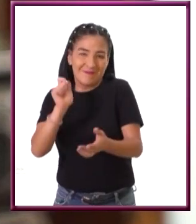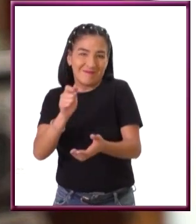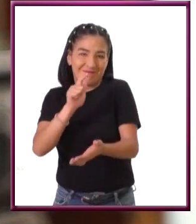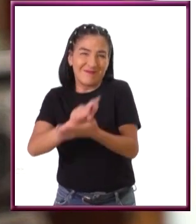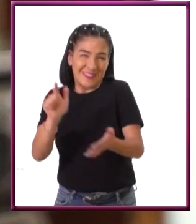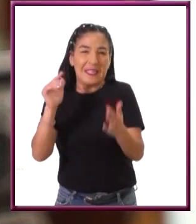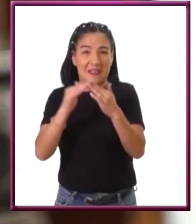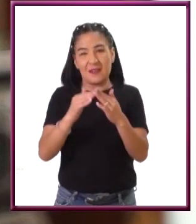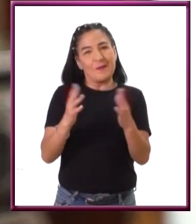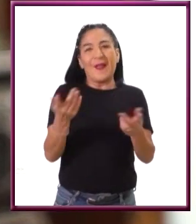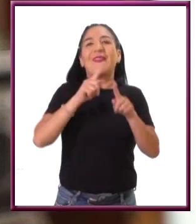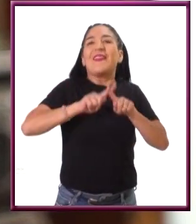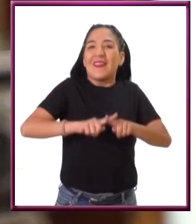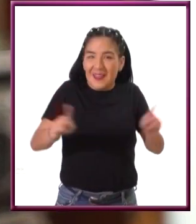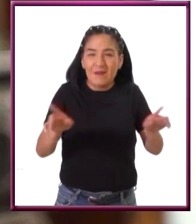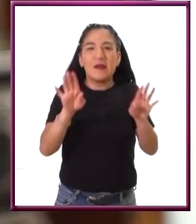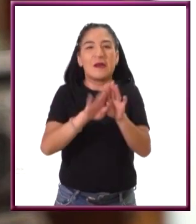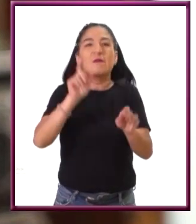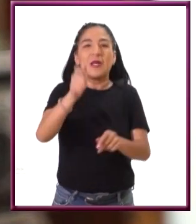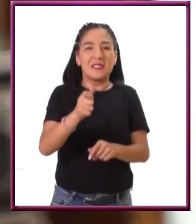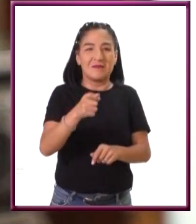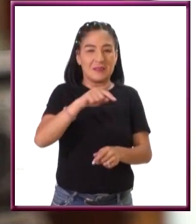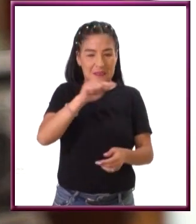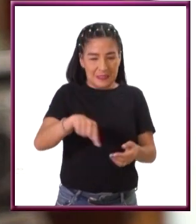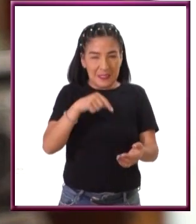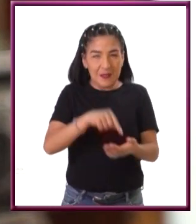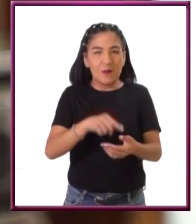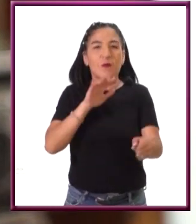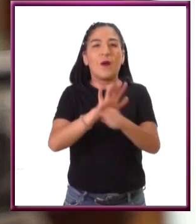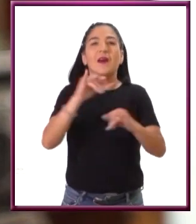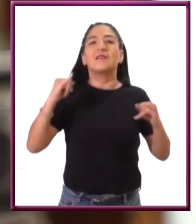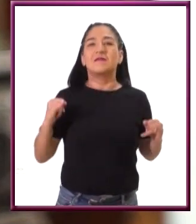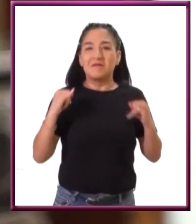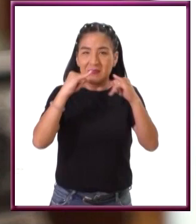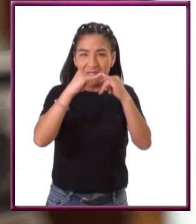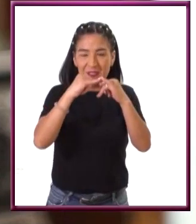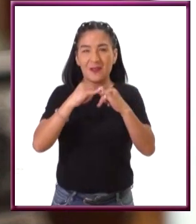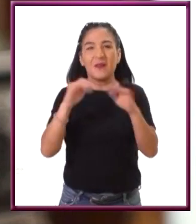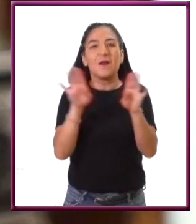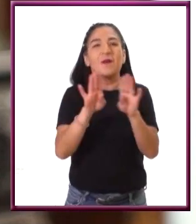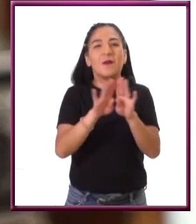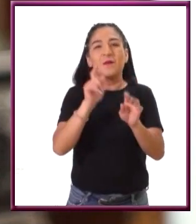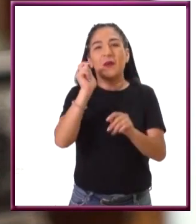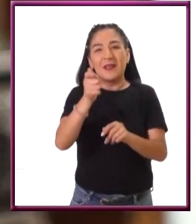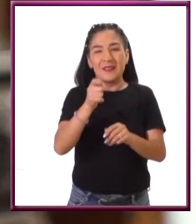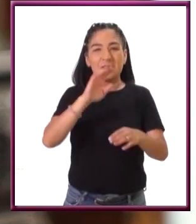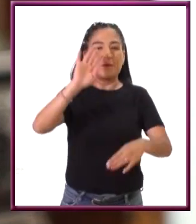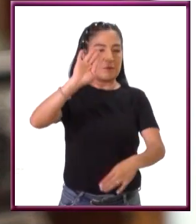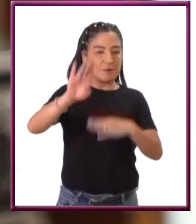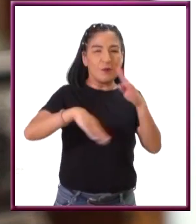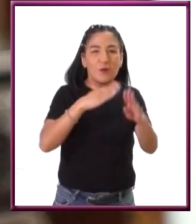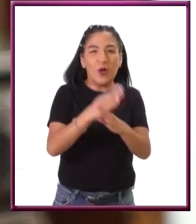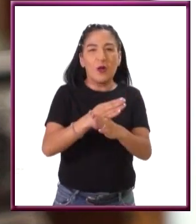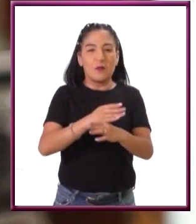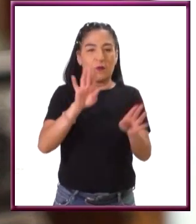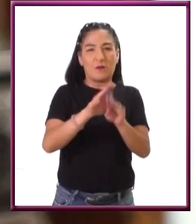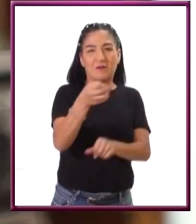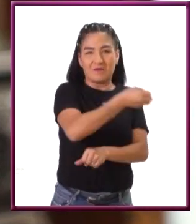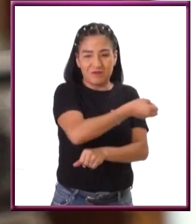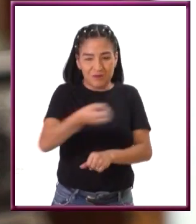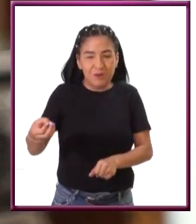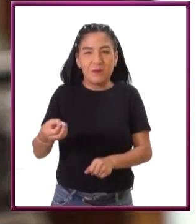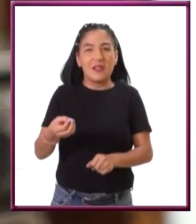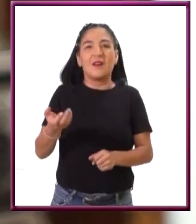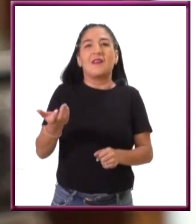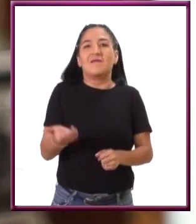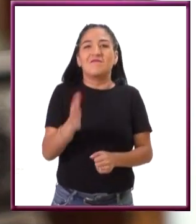no empieza ahí. Es una cosa del Estado, de las instituciones, de un mundo y un orden